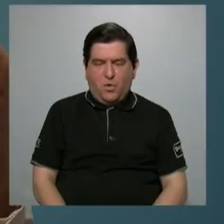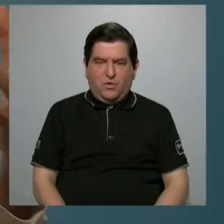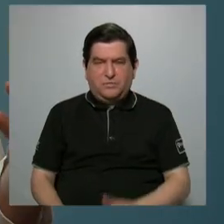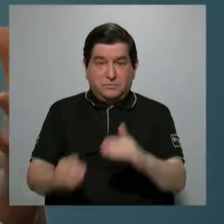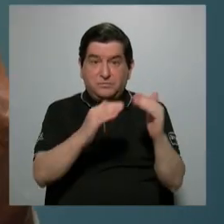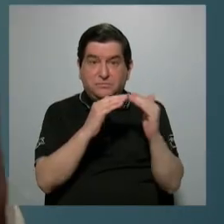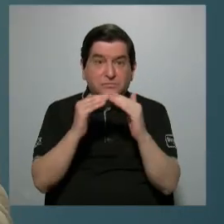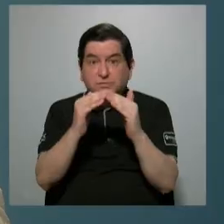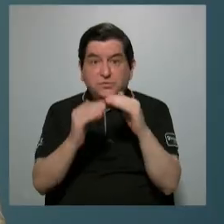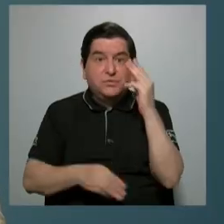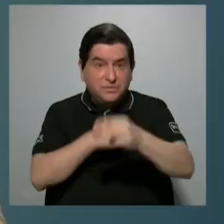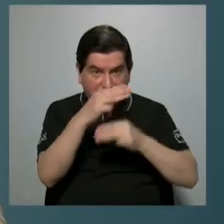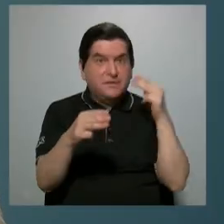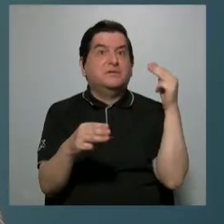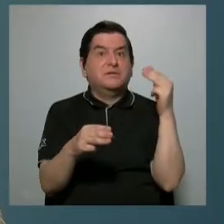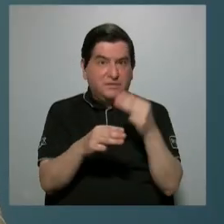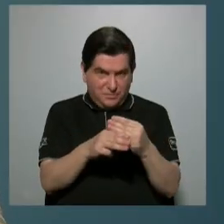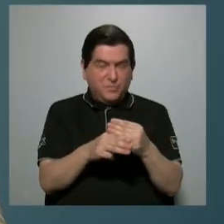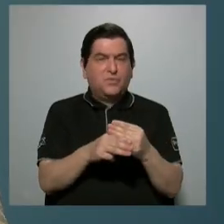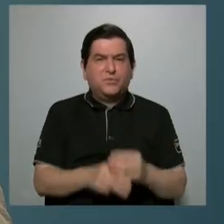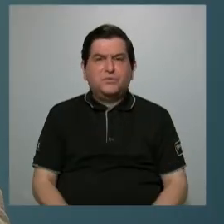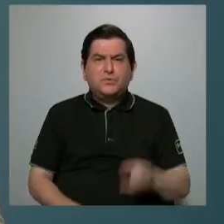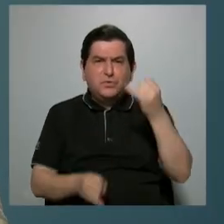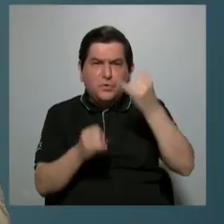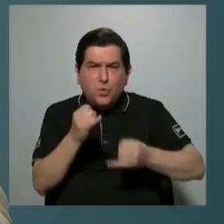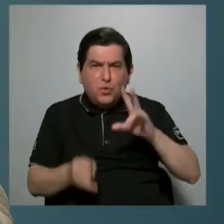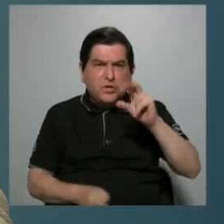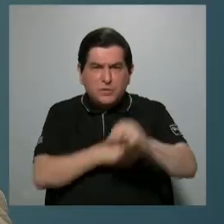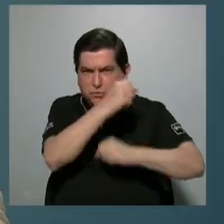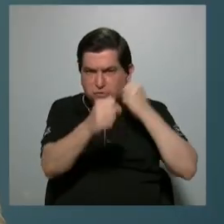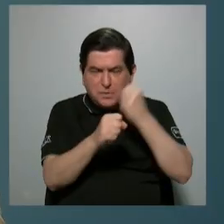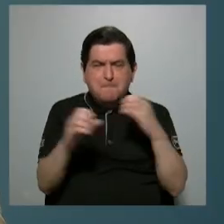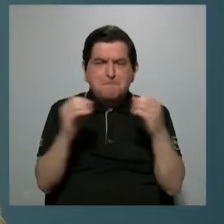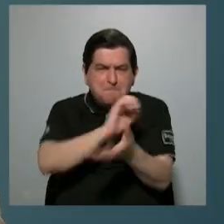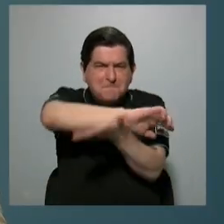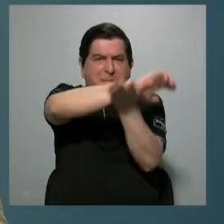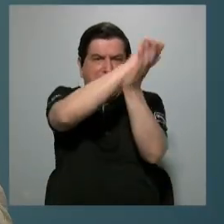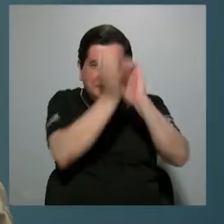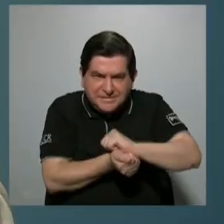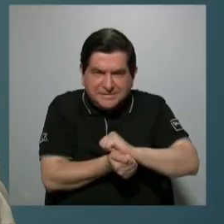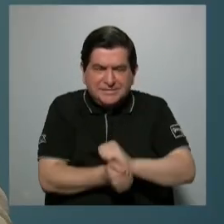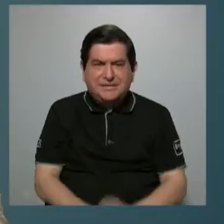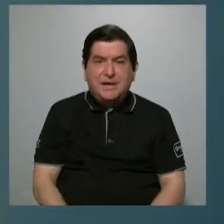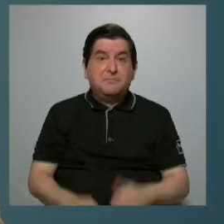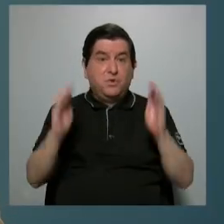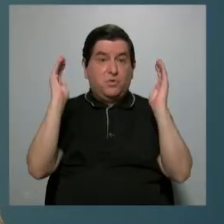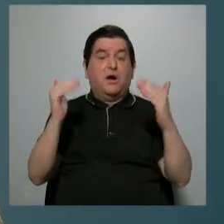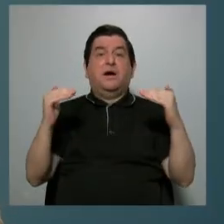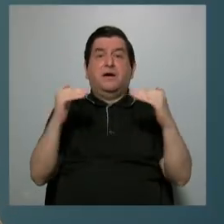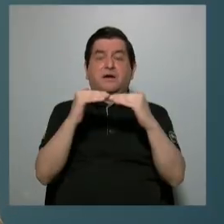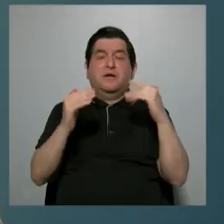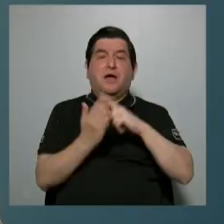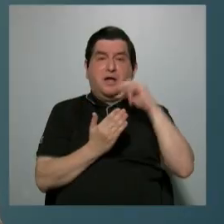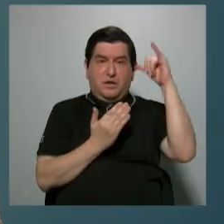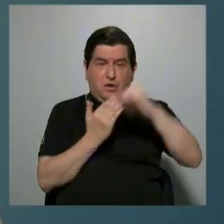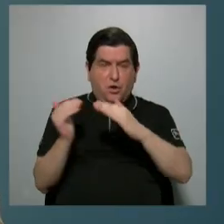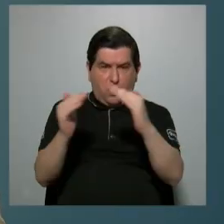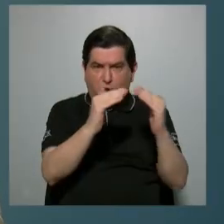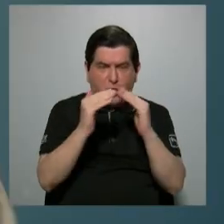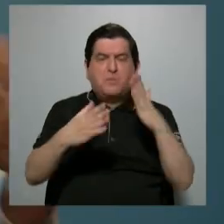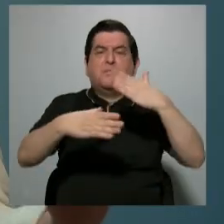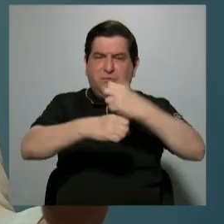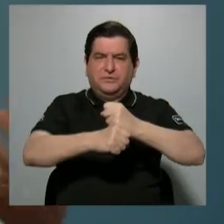una de las ciudades del mundo, ¿verdad?, en que los últimos 30 años mayores transformaciones así a gran escala con grandes proyectos urbanos ha